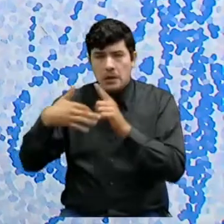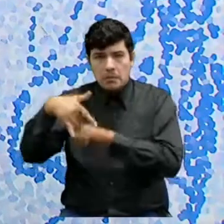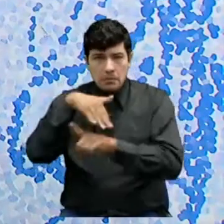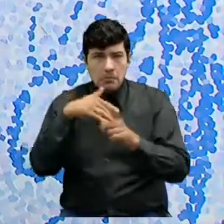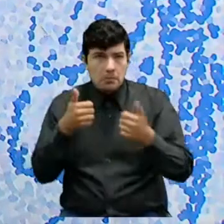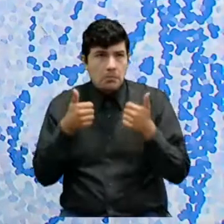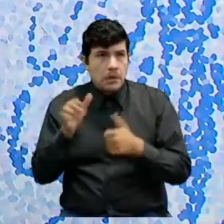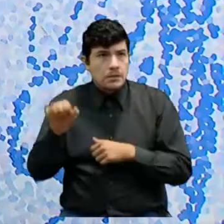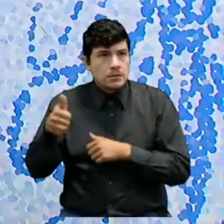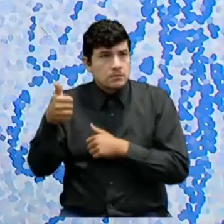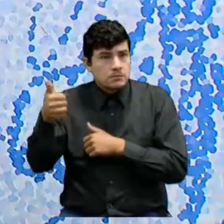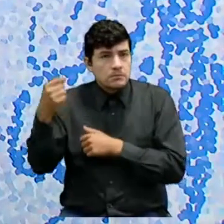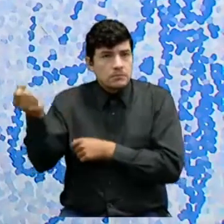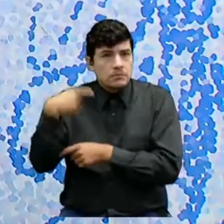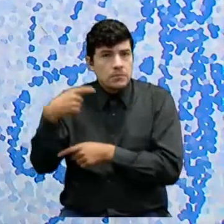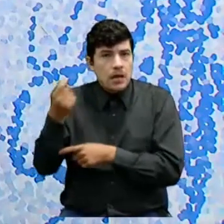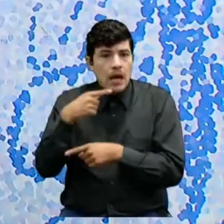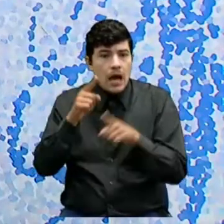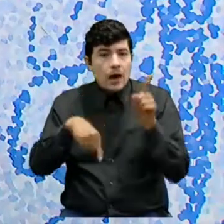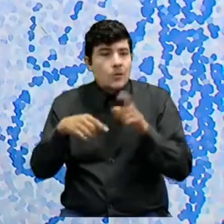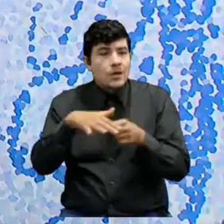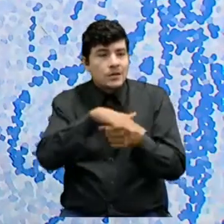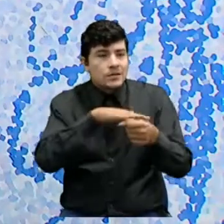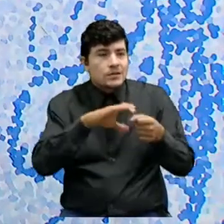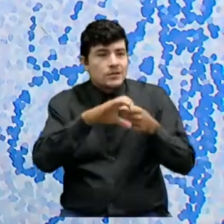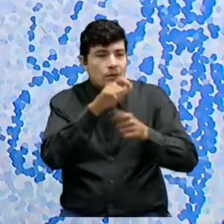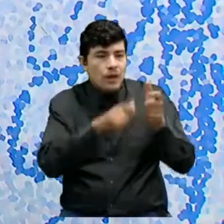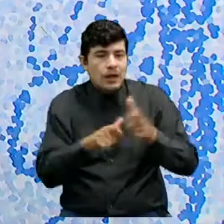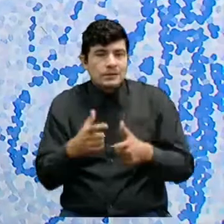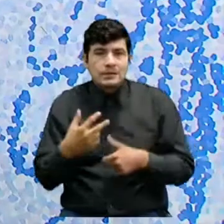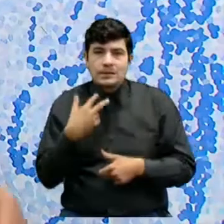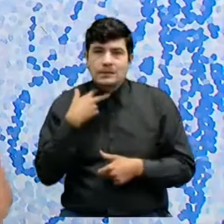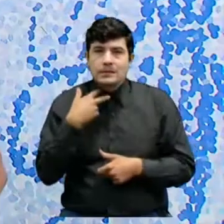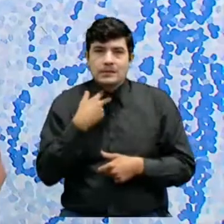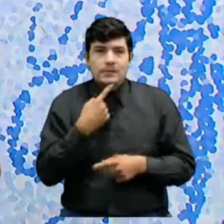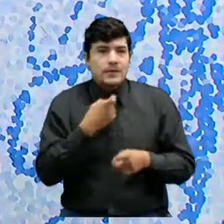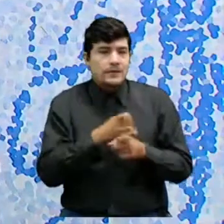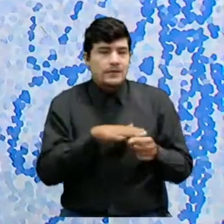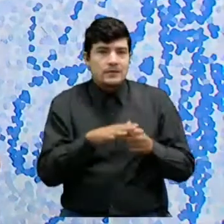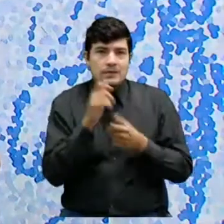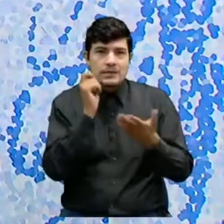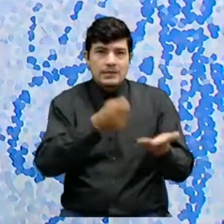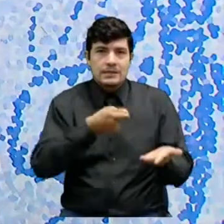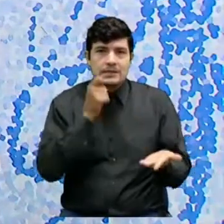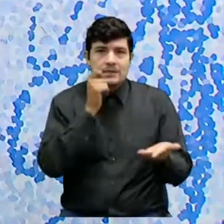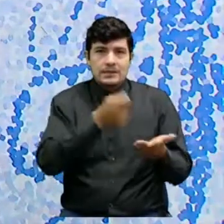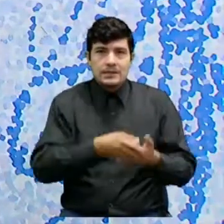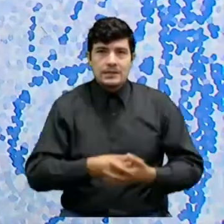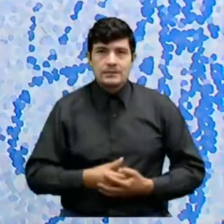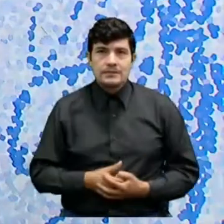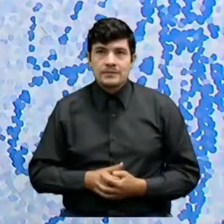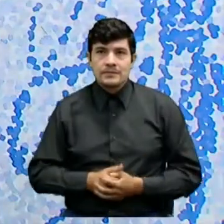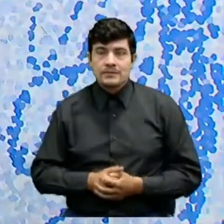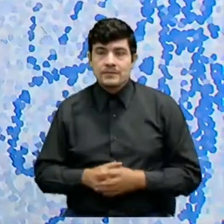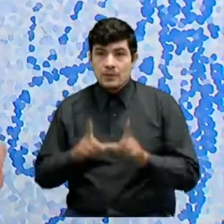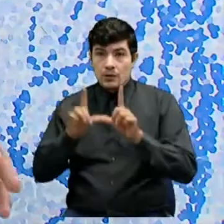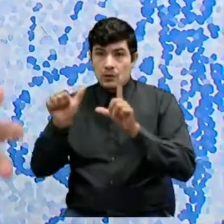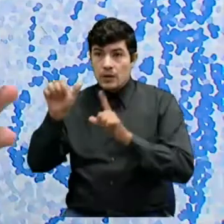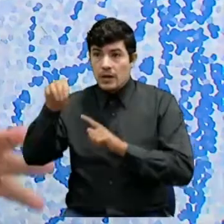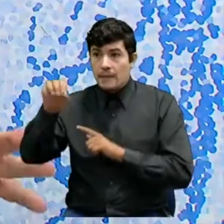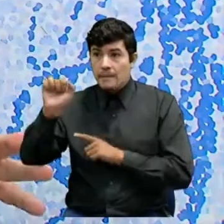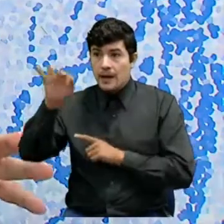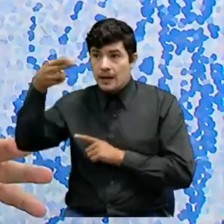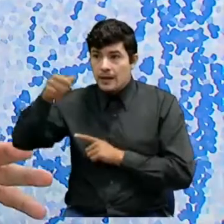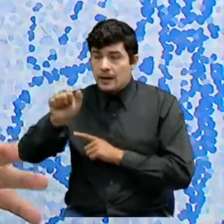circunstancias excepcionales donde muchos ciudadanos se han quedado colgados con sus obligaciones financieras. Doctora Marta, nos